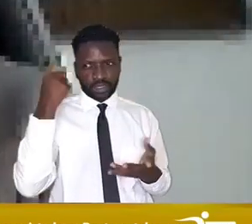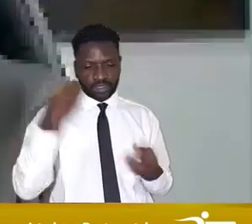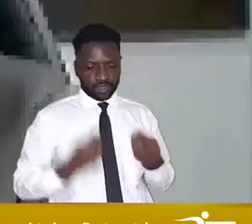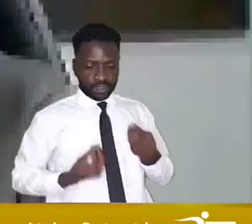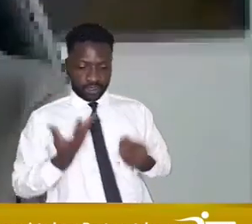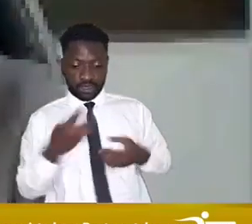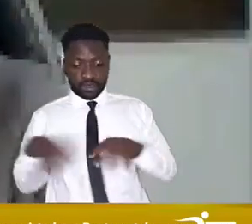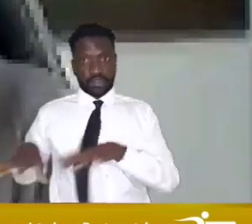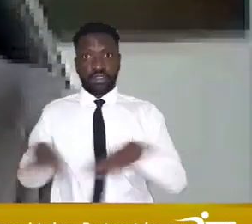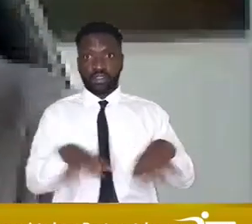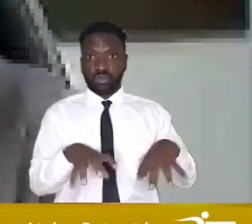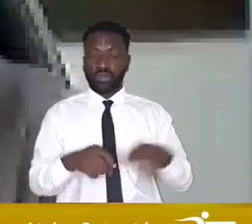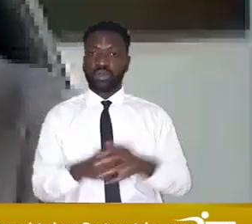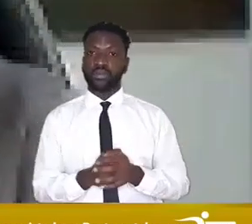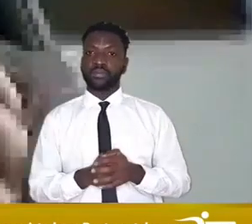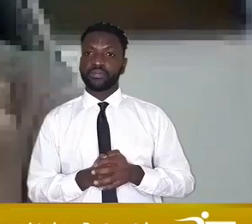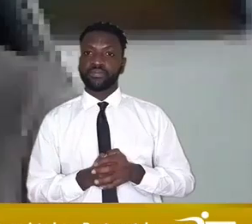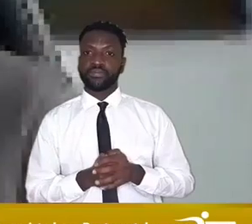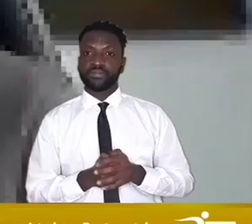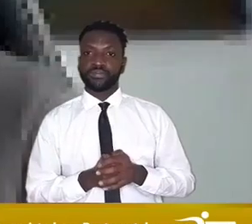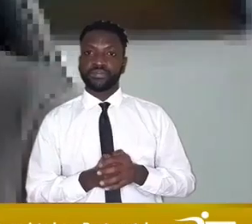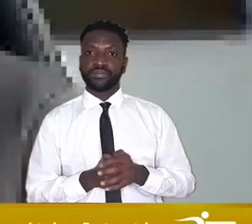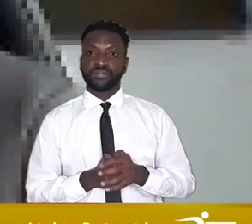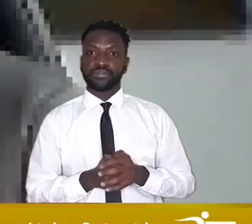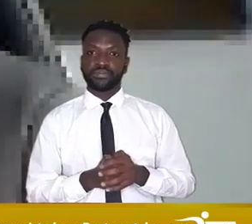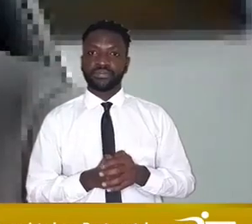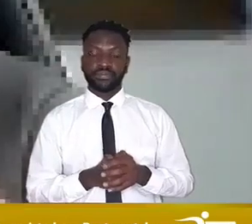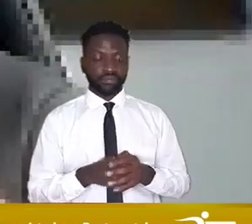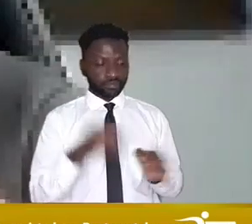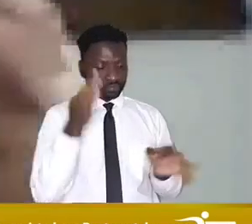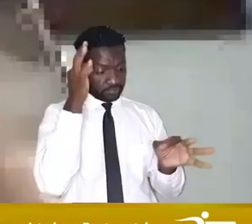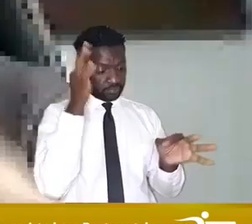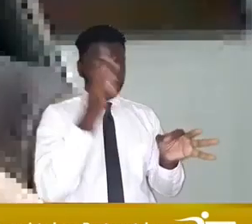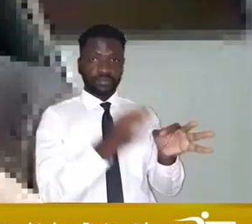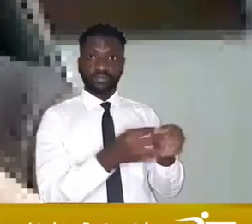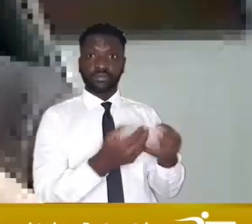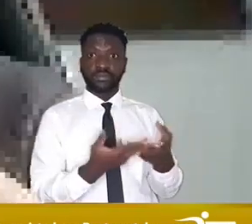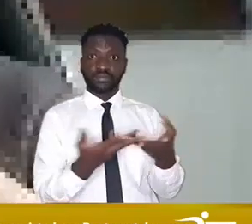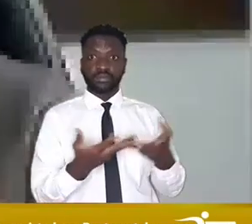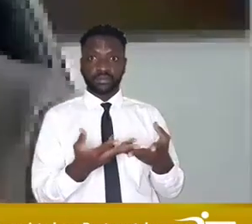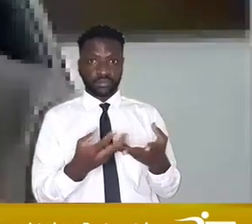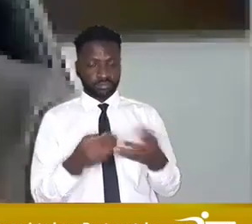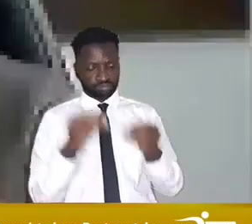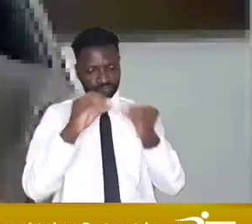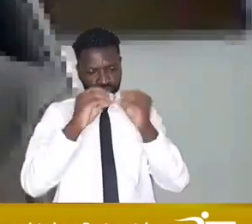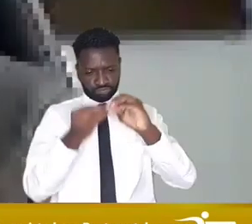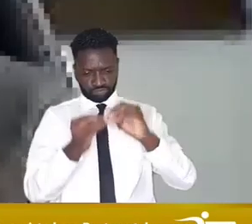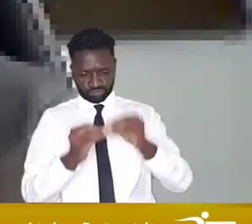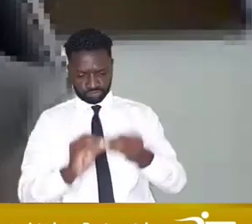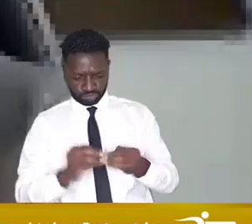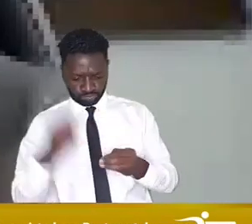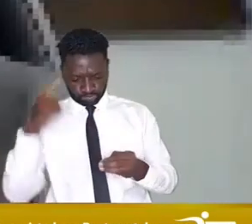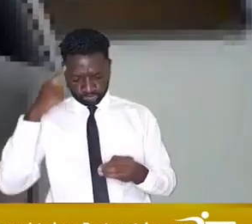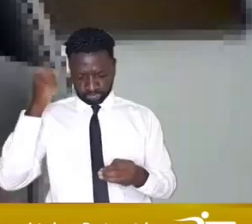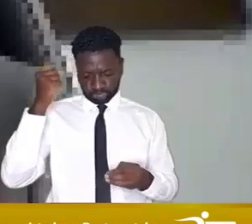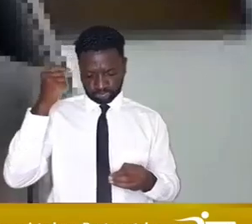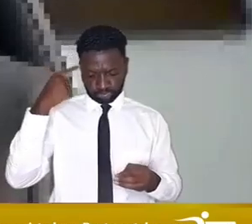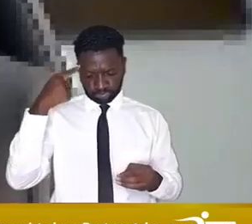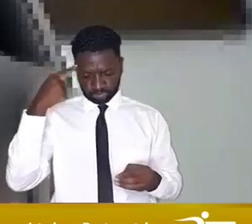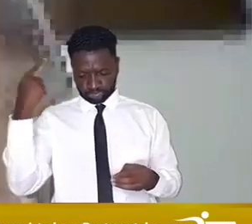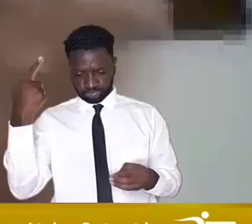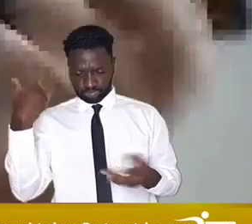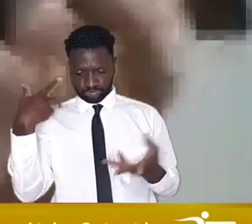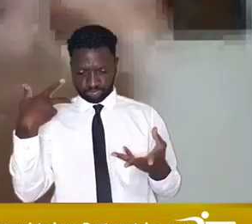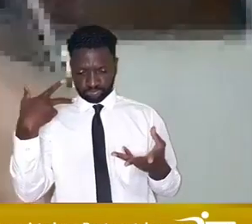Entonces, la fe tiene mucho que ver con la estructura mental que yo tengo, los pensamientos,